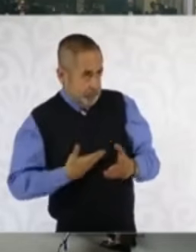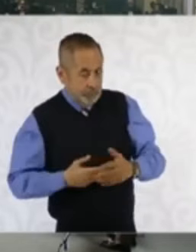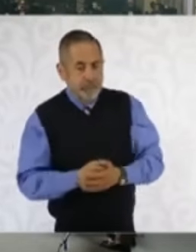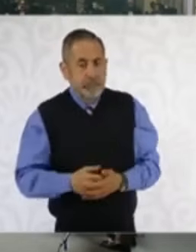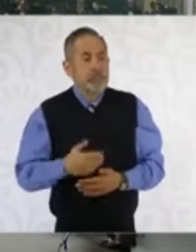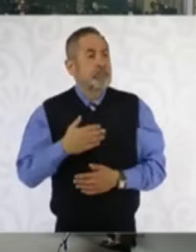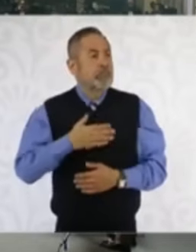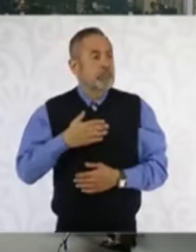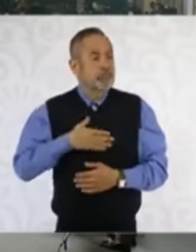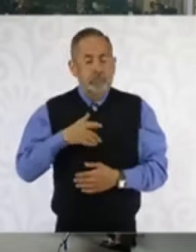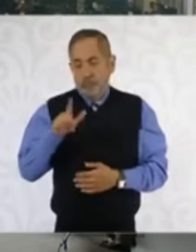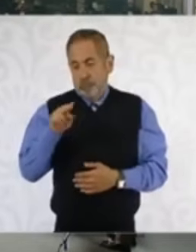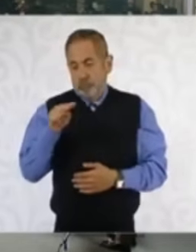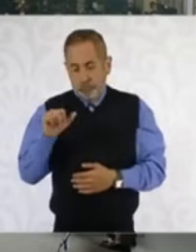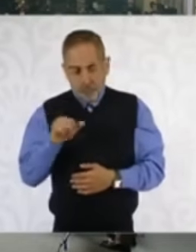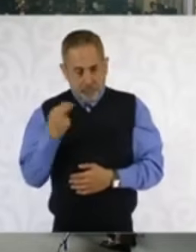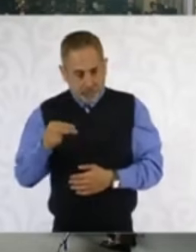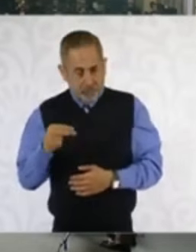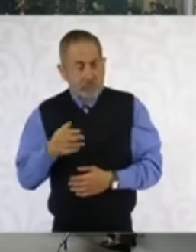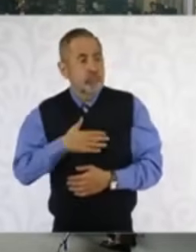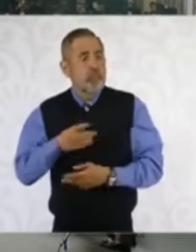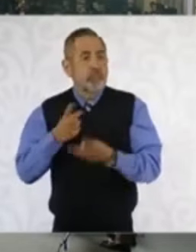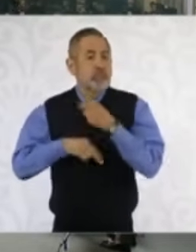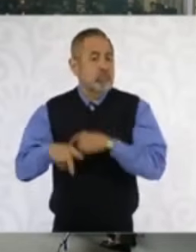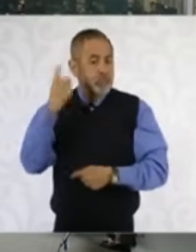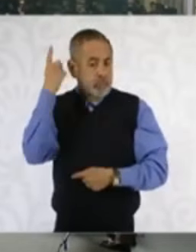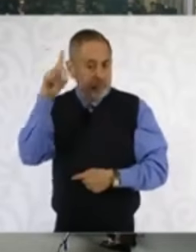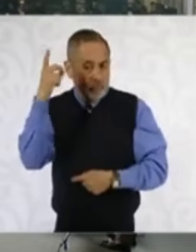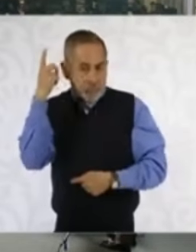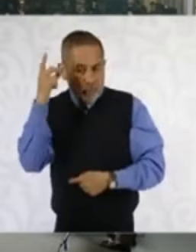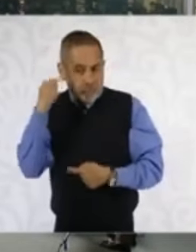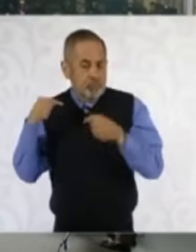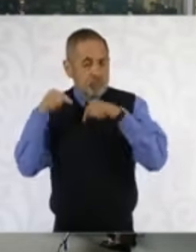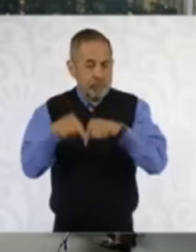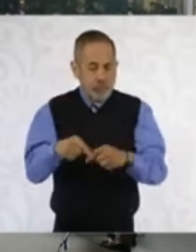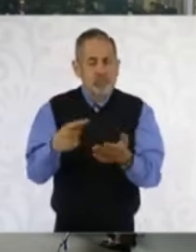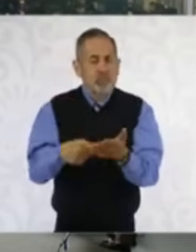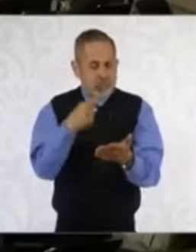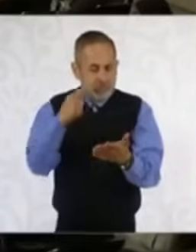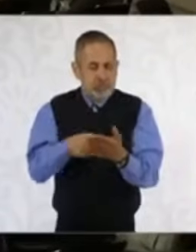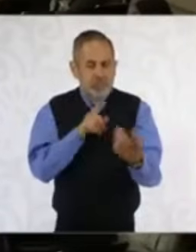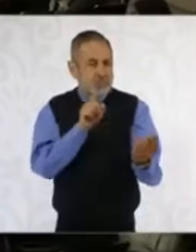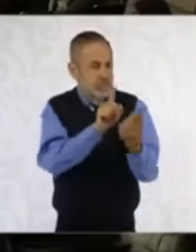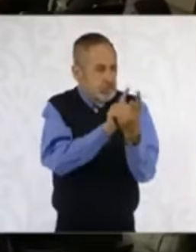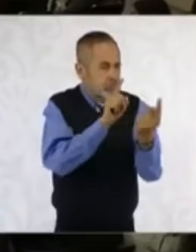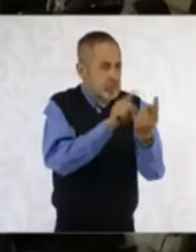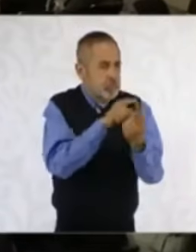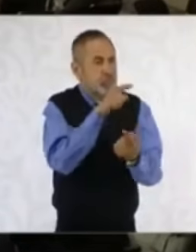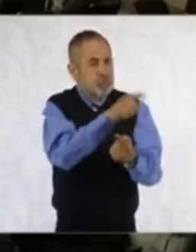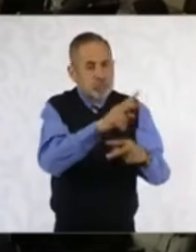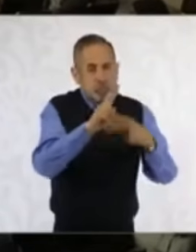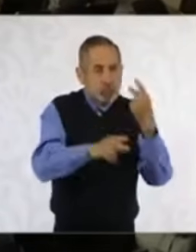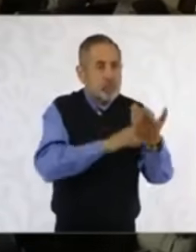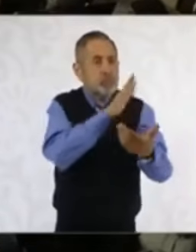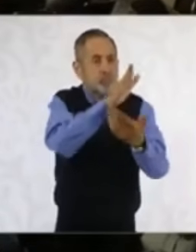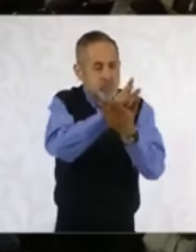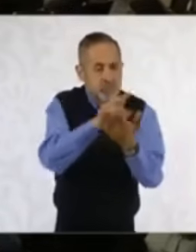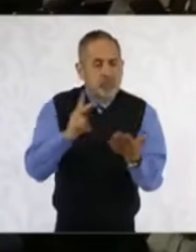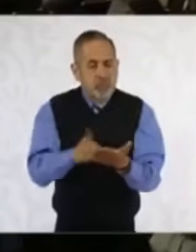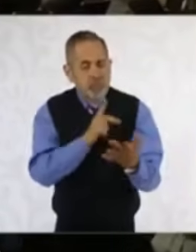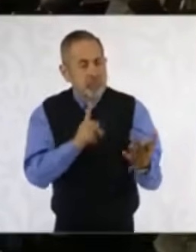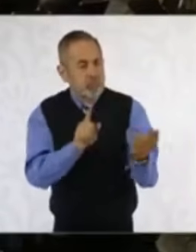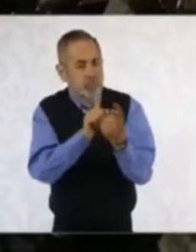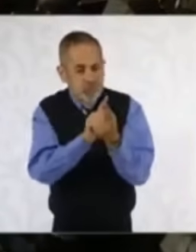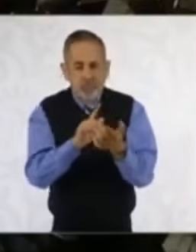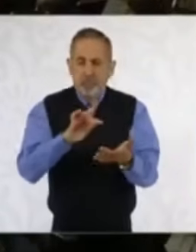bajo el sistema de las Afores, tanto en el IMSS como en el ISSSTE, pueden ser beneficiarios de este fondo de pensiones. Se están pagando los complementos